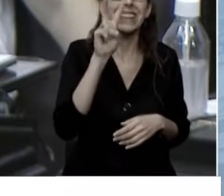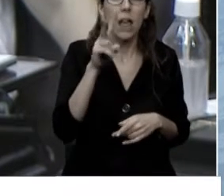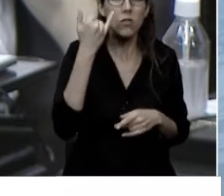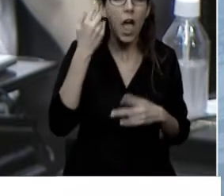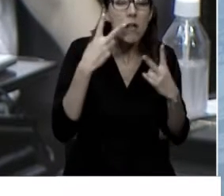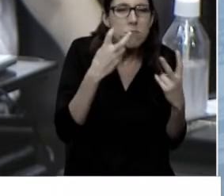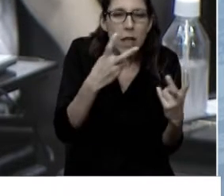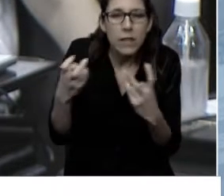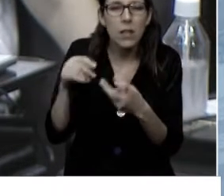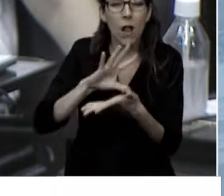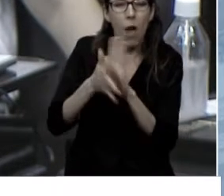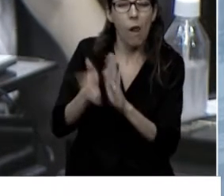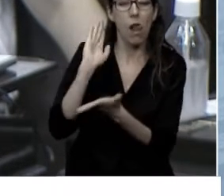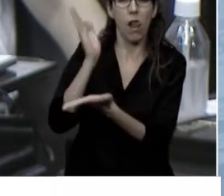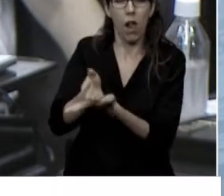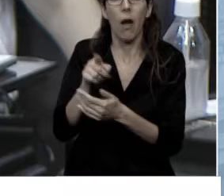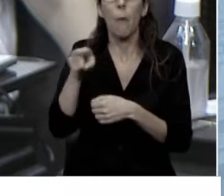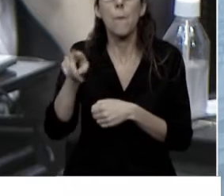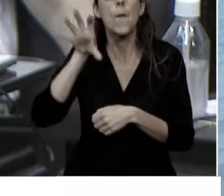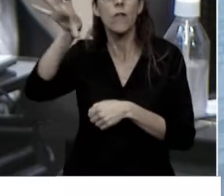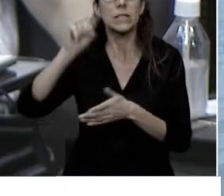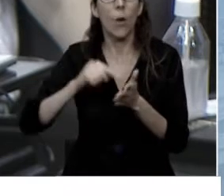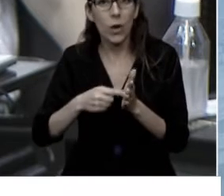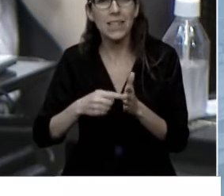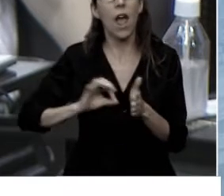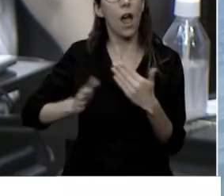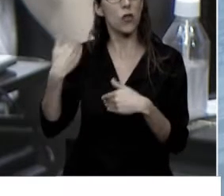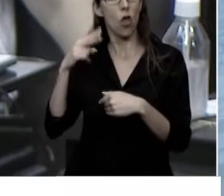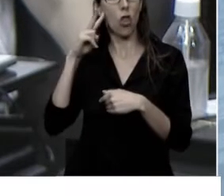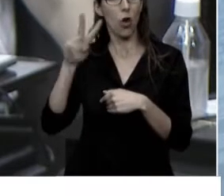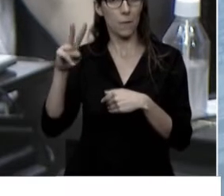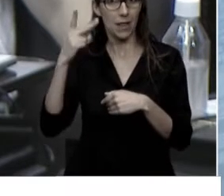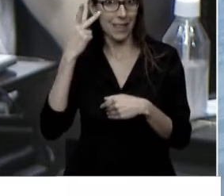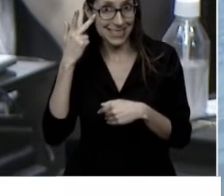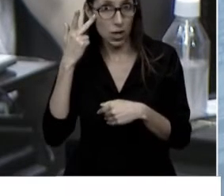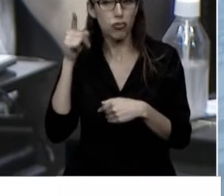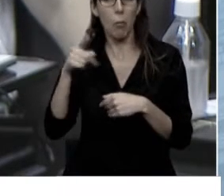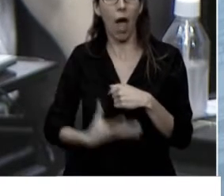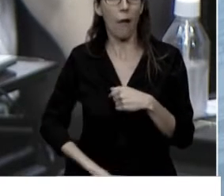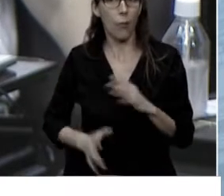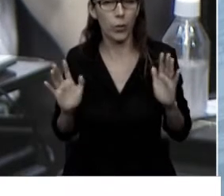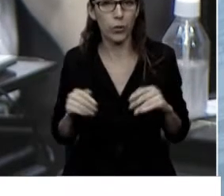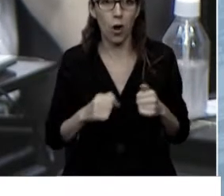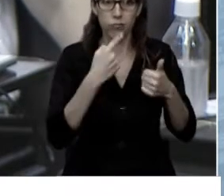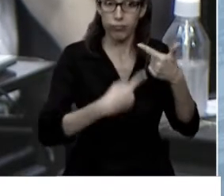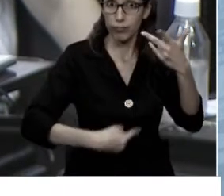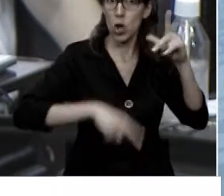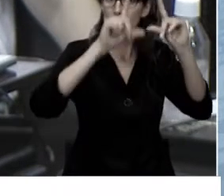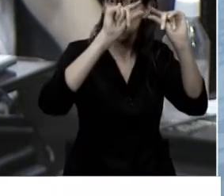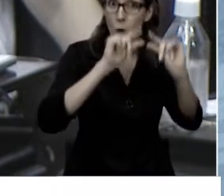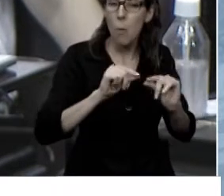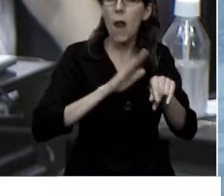por aborto en la provincia de Buenos Aires en el año 2018. Estos números, la mayoría son